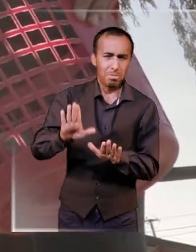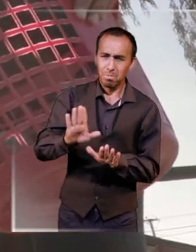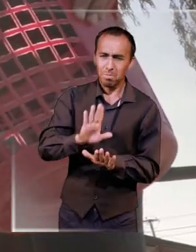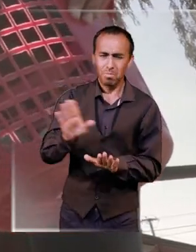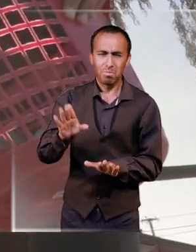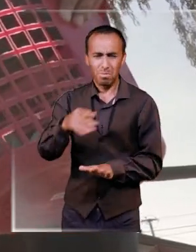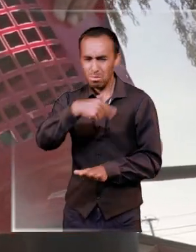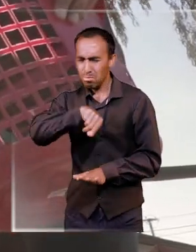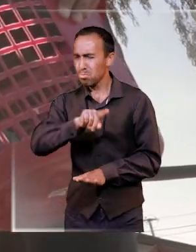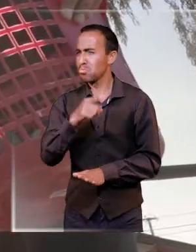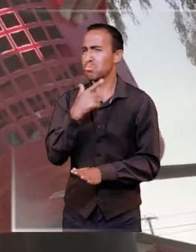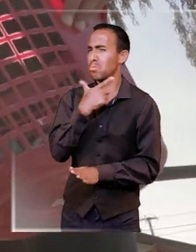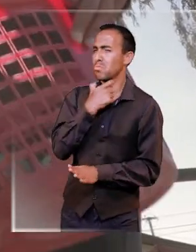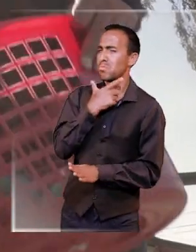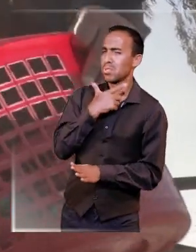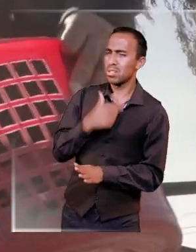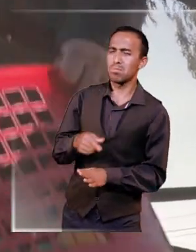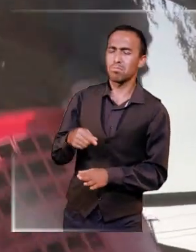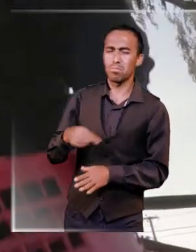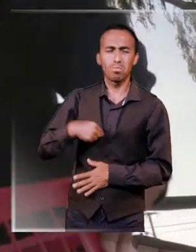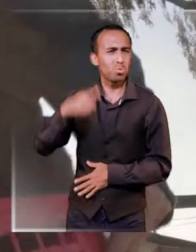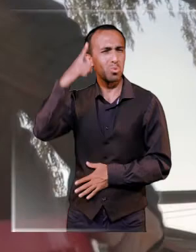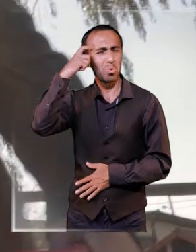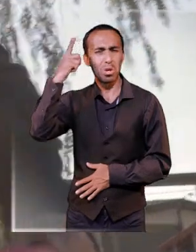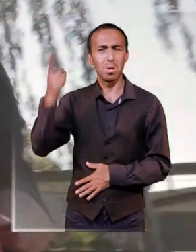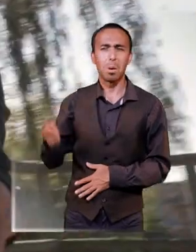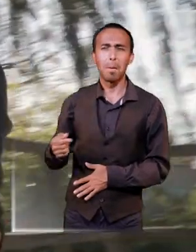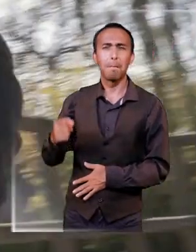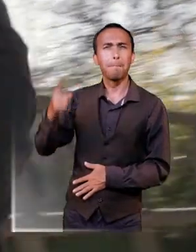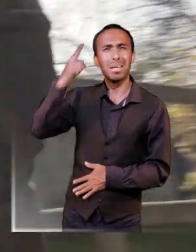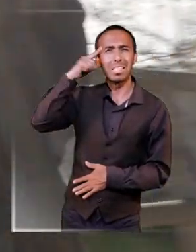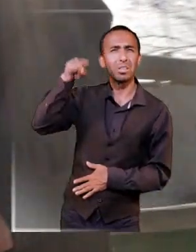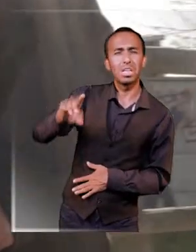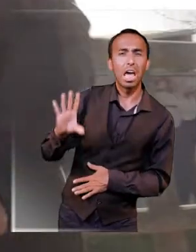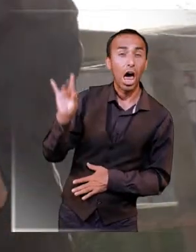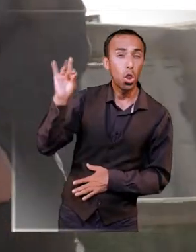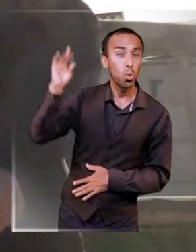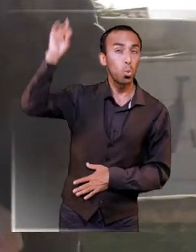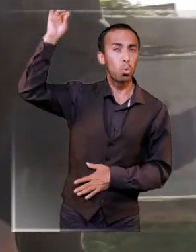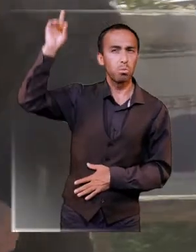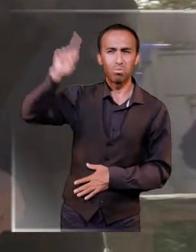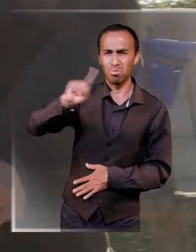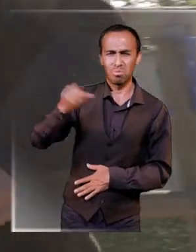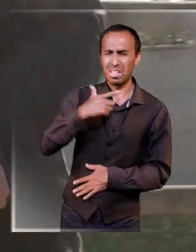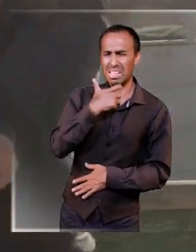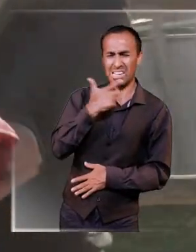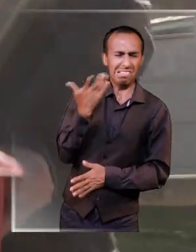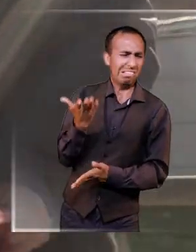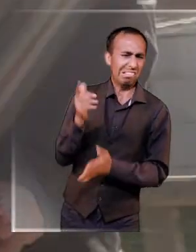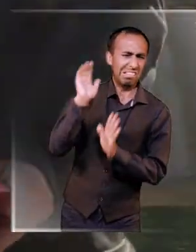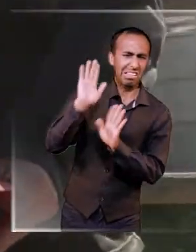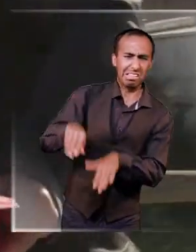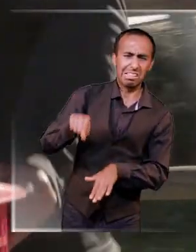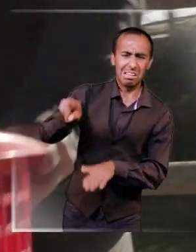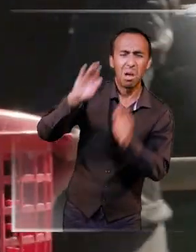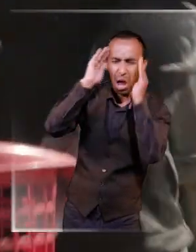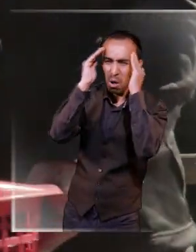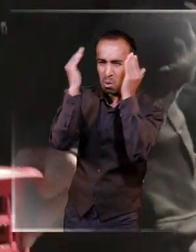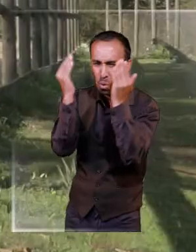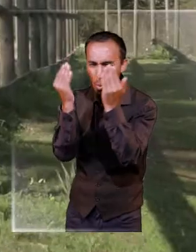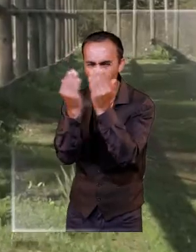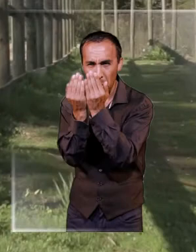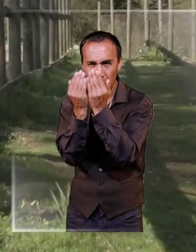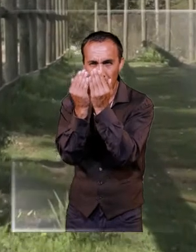modifiquen cosas. Nosotros no queremos que nuestros hijos... No es nuestro sueño, pensando cuando ellos sean adultos, no queremos que ellos